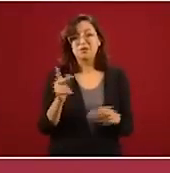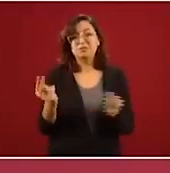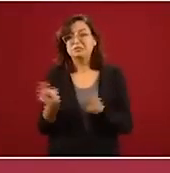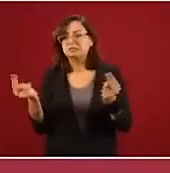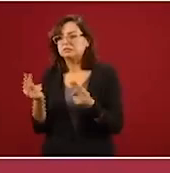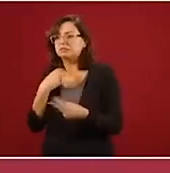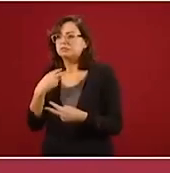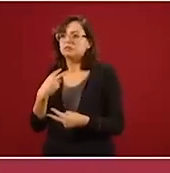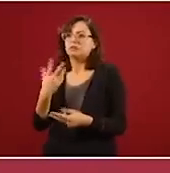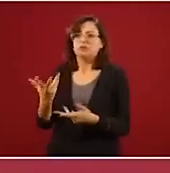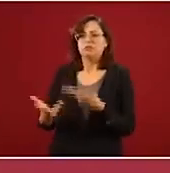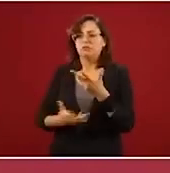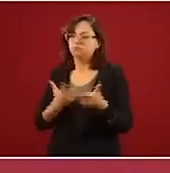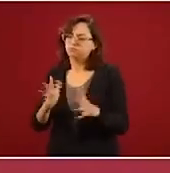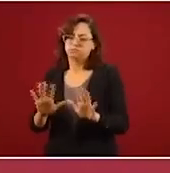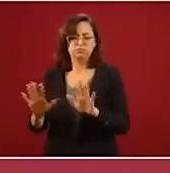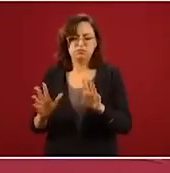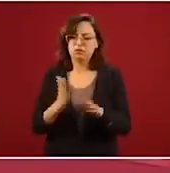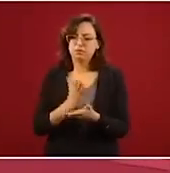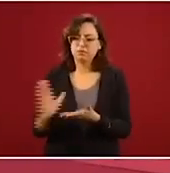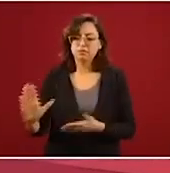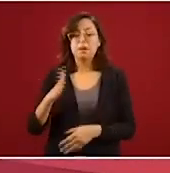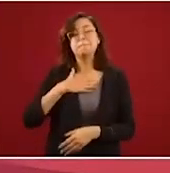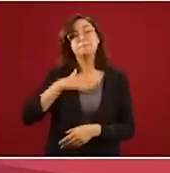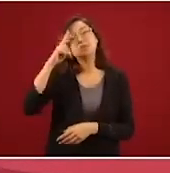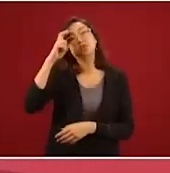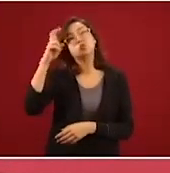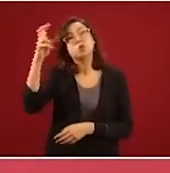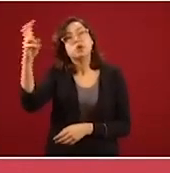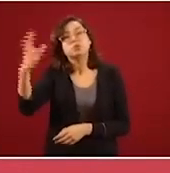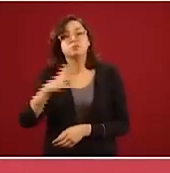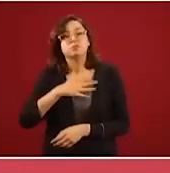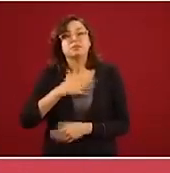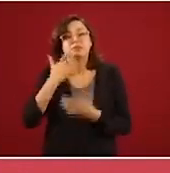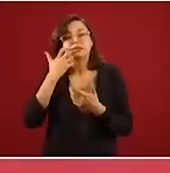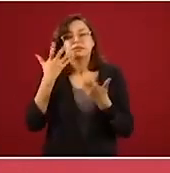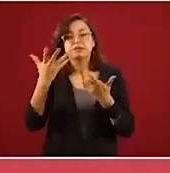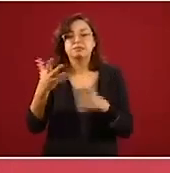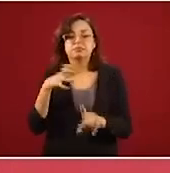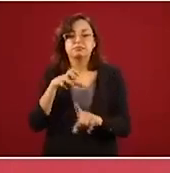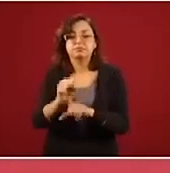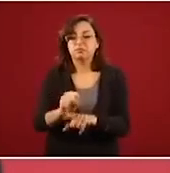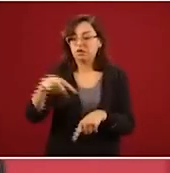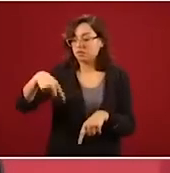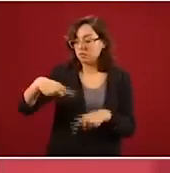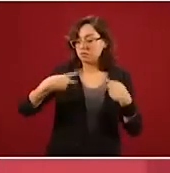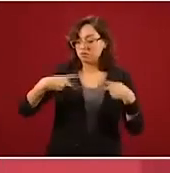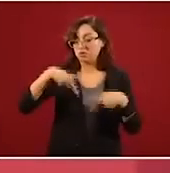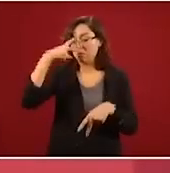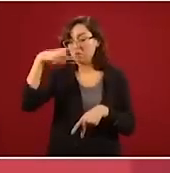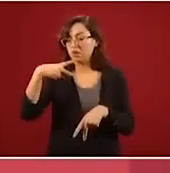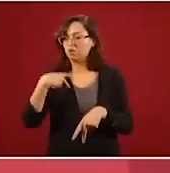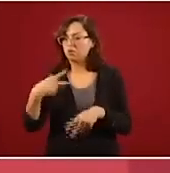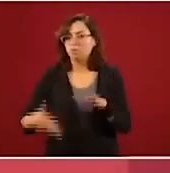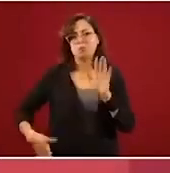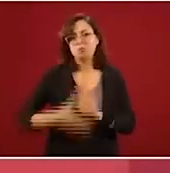Mi sueño que quiero convertir en realidad es que ya no salgan mexicanos a